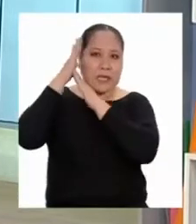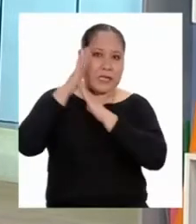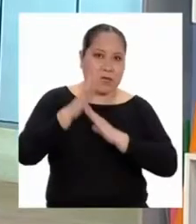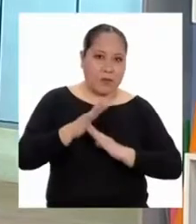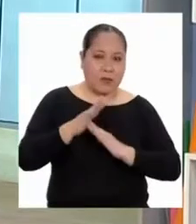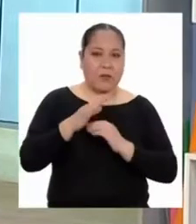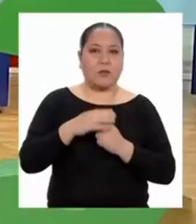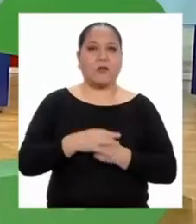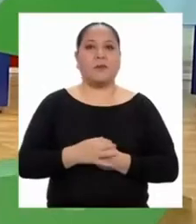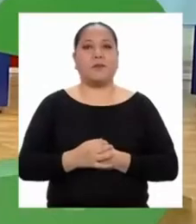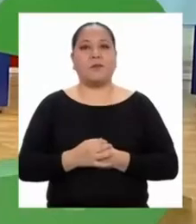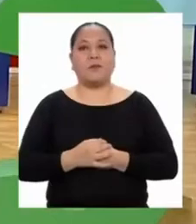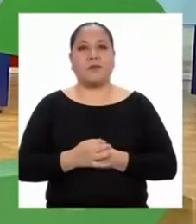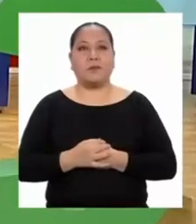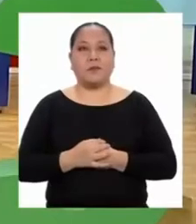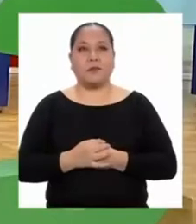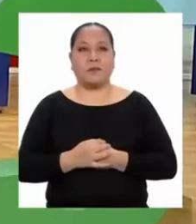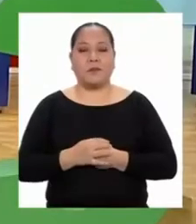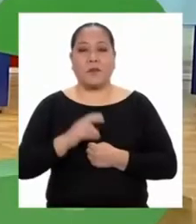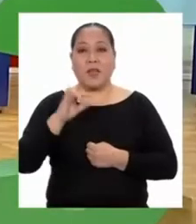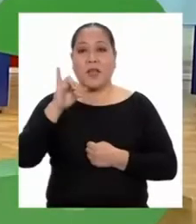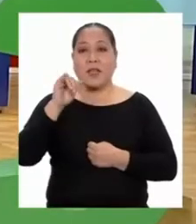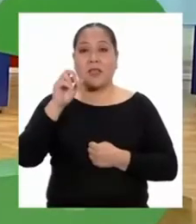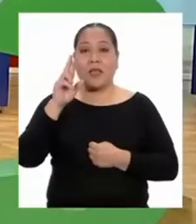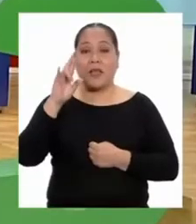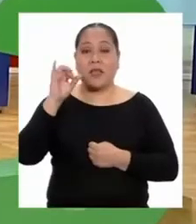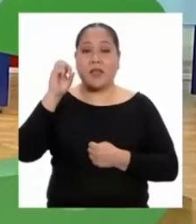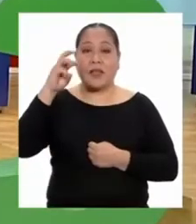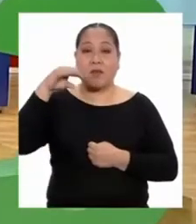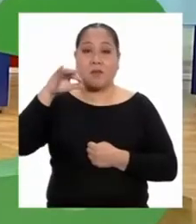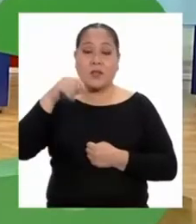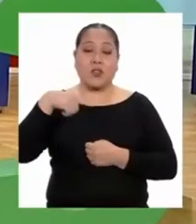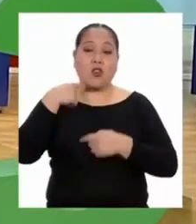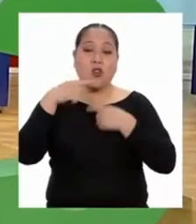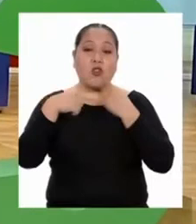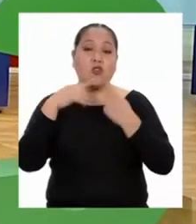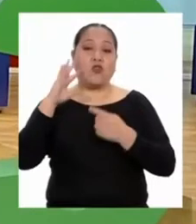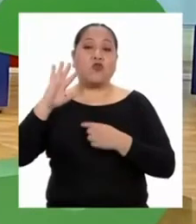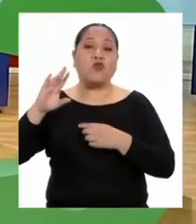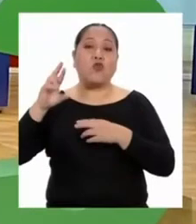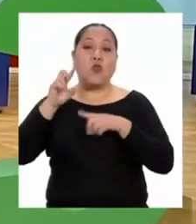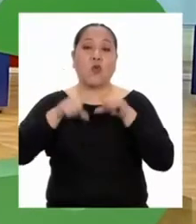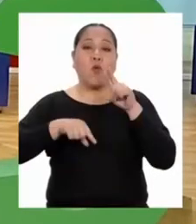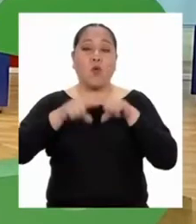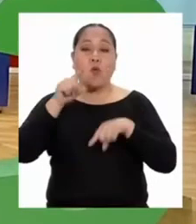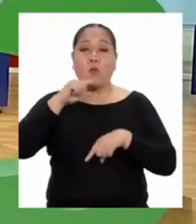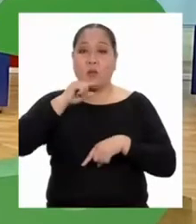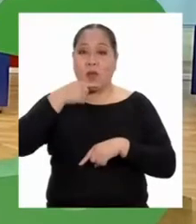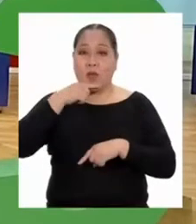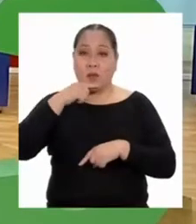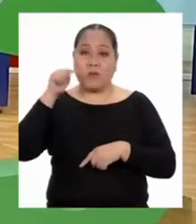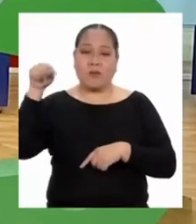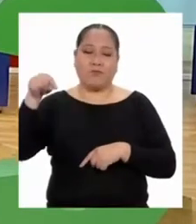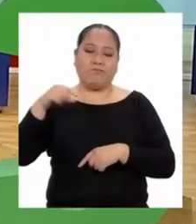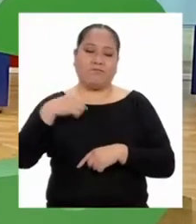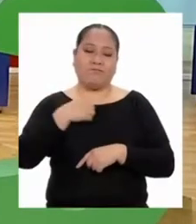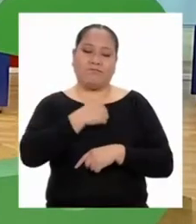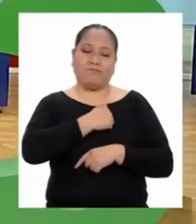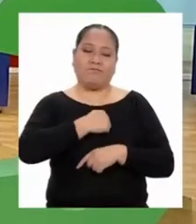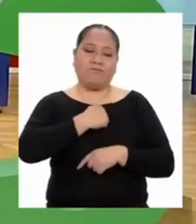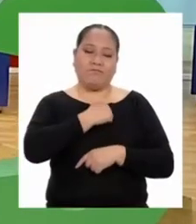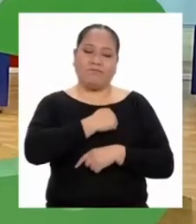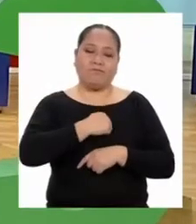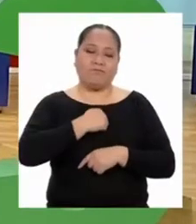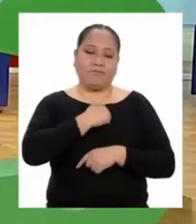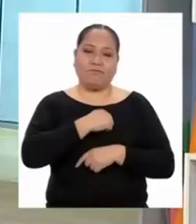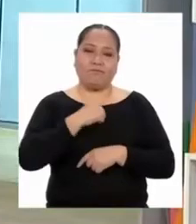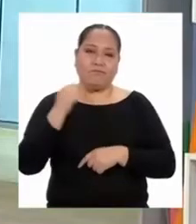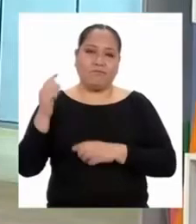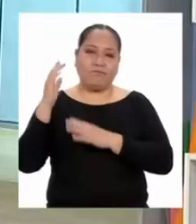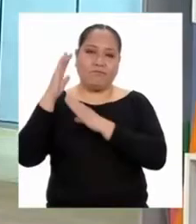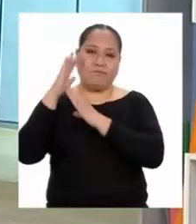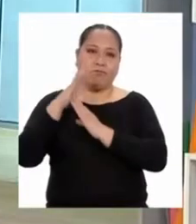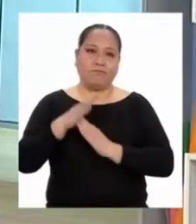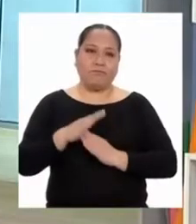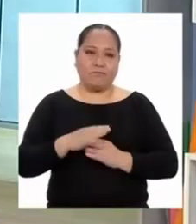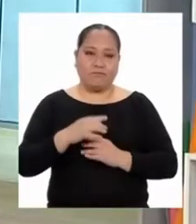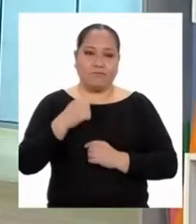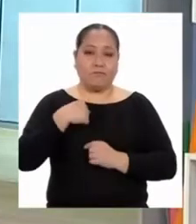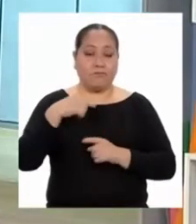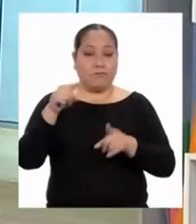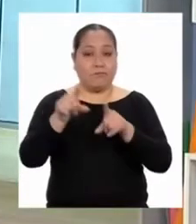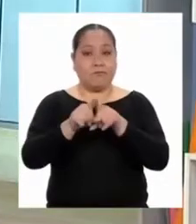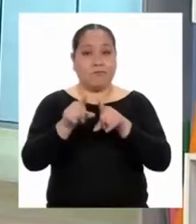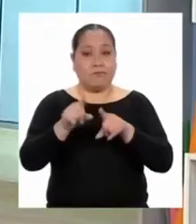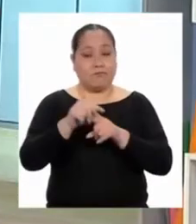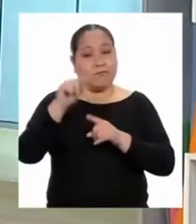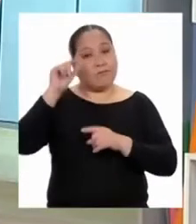discriminación. Yaremis, por ejemplo, nos contó sobre una prima que pasó por una penosa situación. Yo también